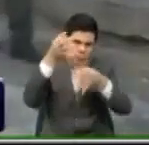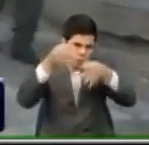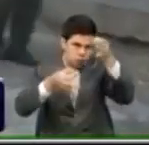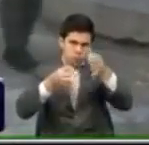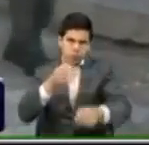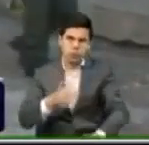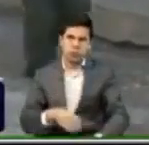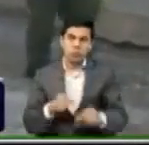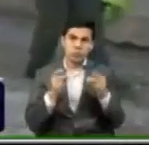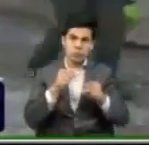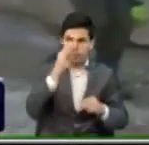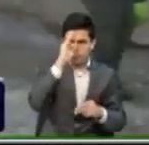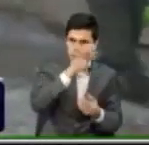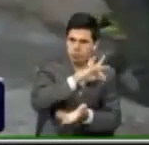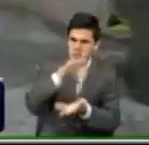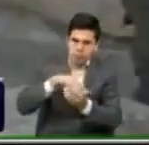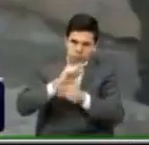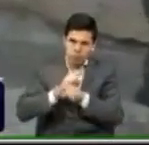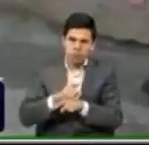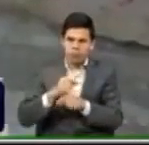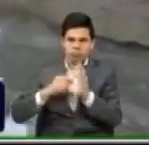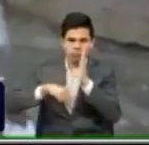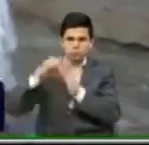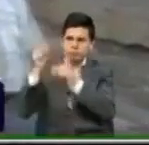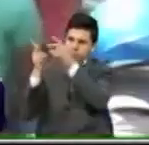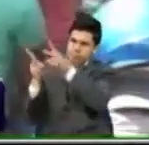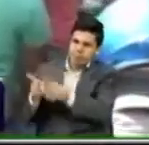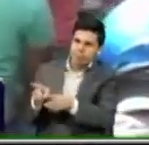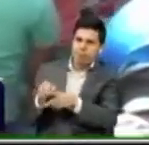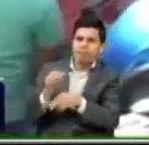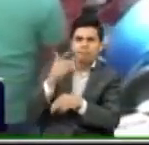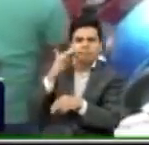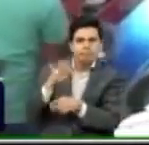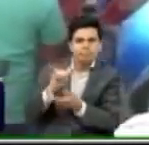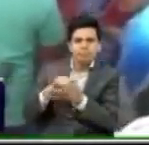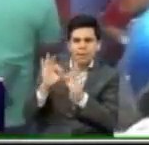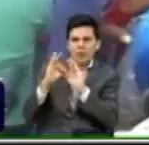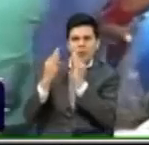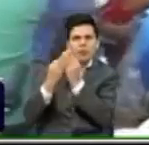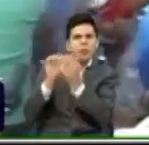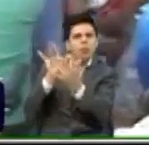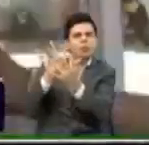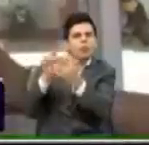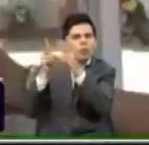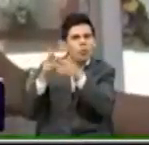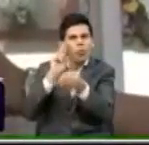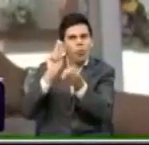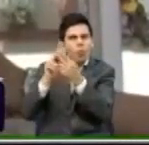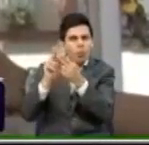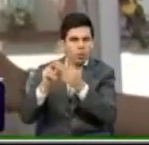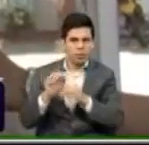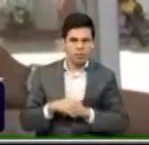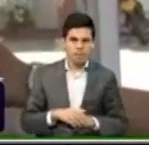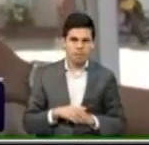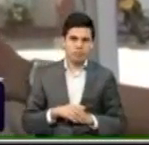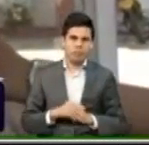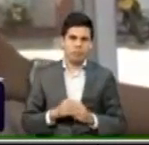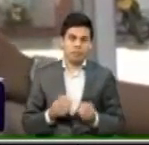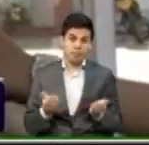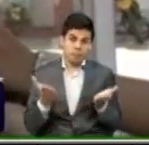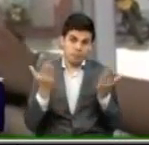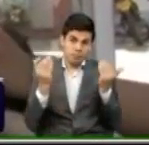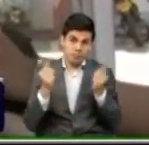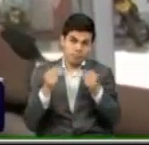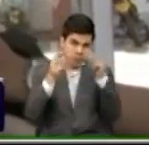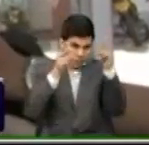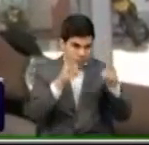Ante la reacción de la policía se realizó la aprehensión de un ciudadano, al parecer, quien tiene familiaridad con el agresor. Y se logra